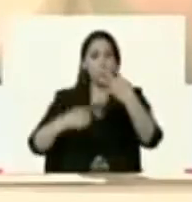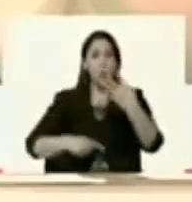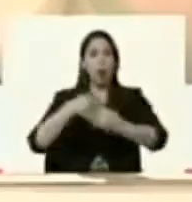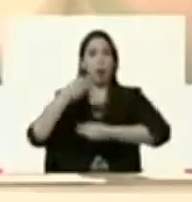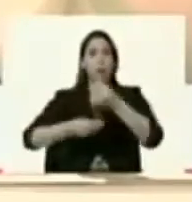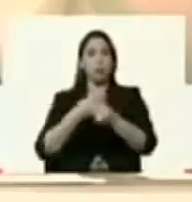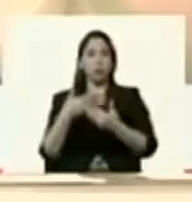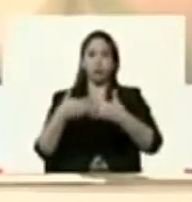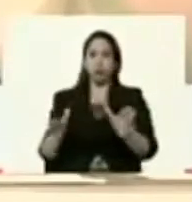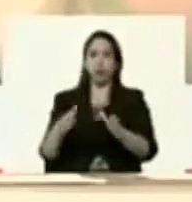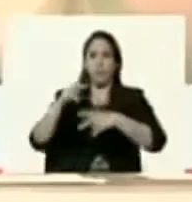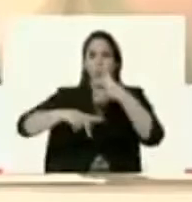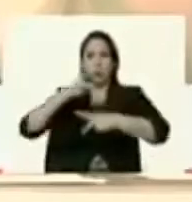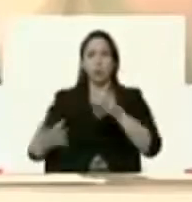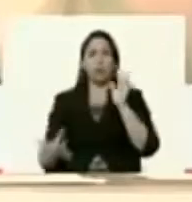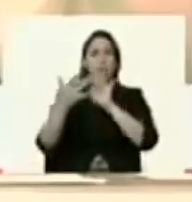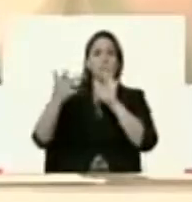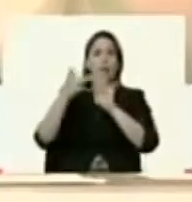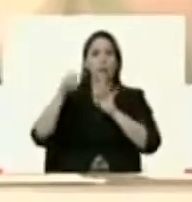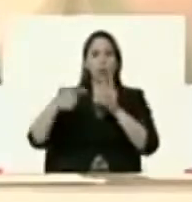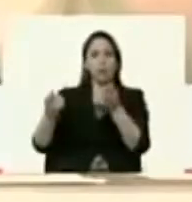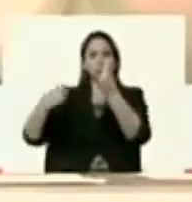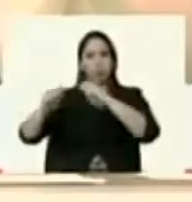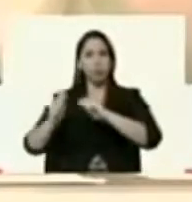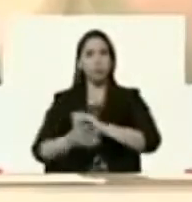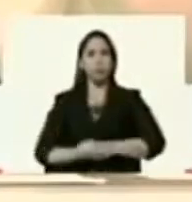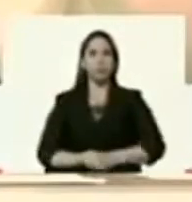los procesos de contacto y renegociación